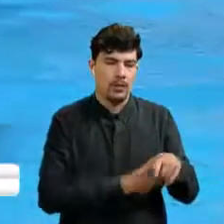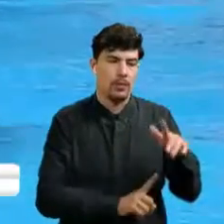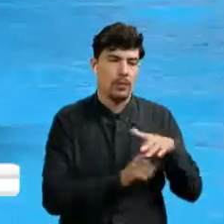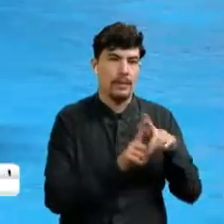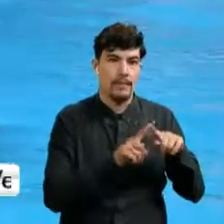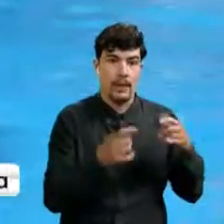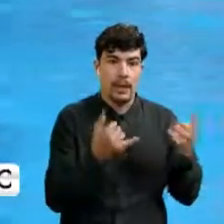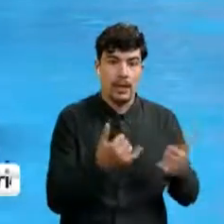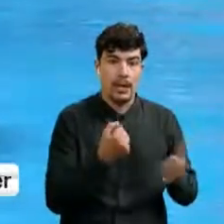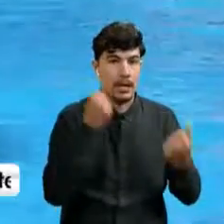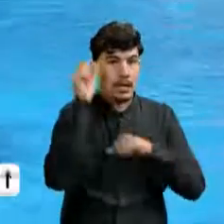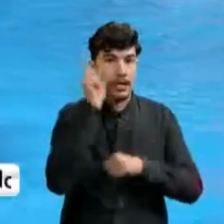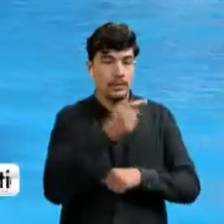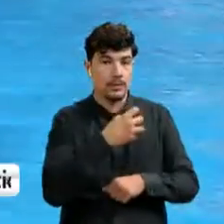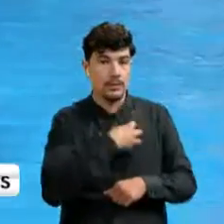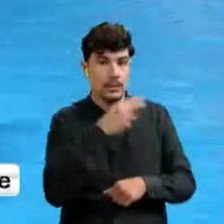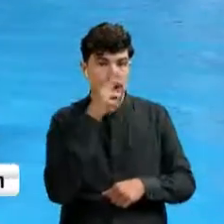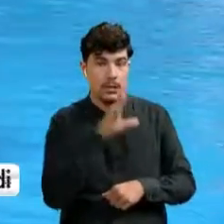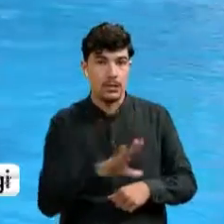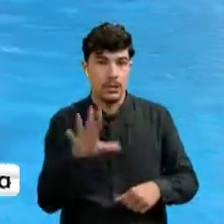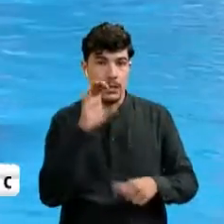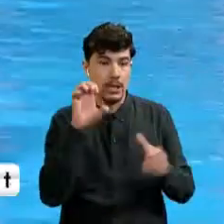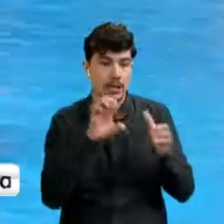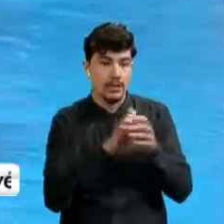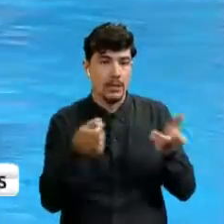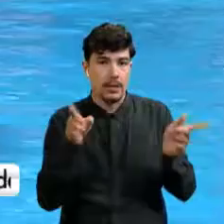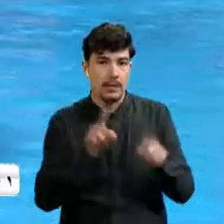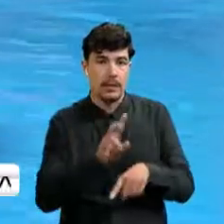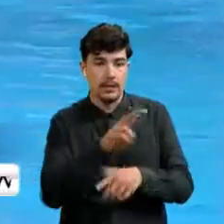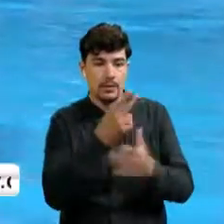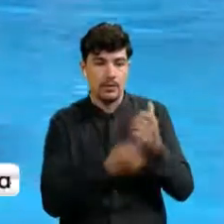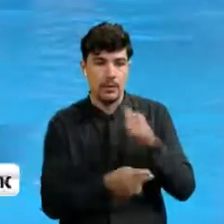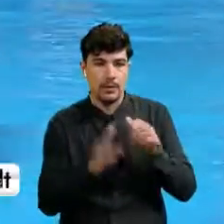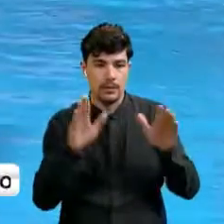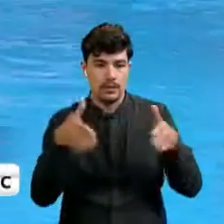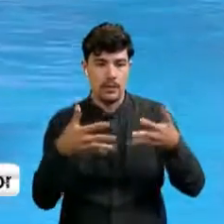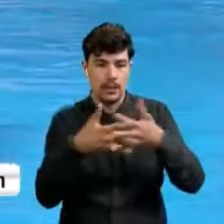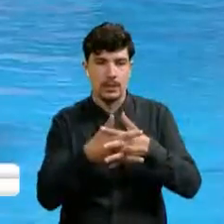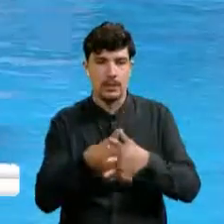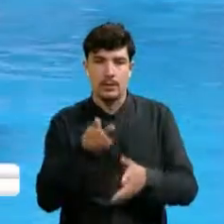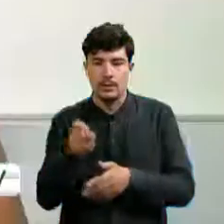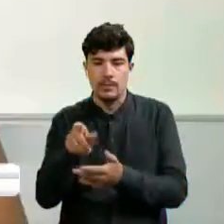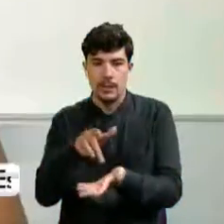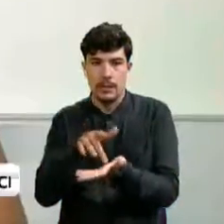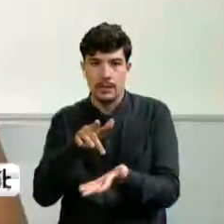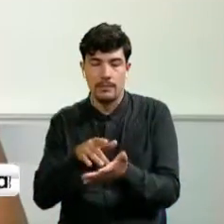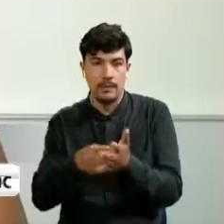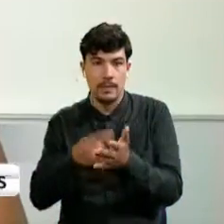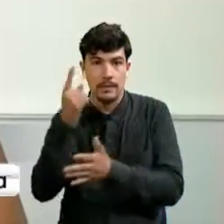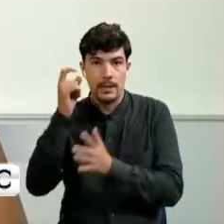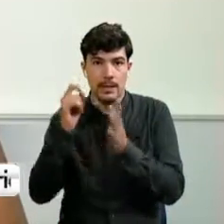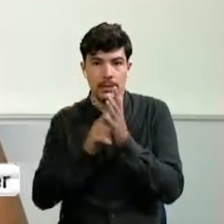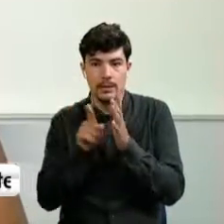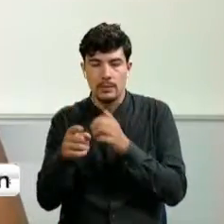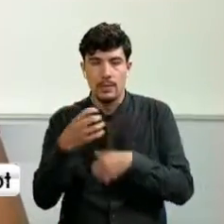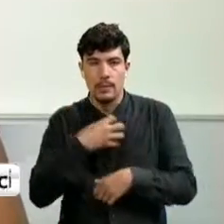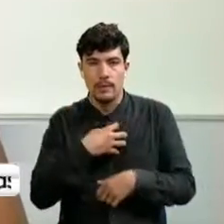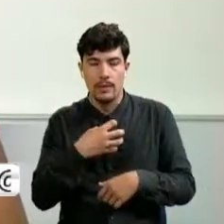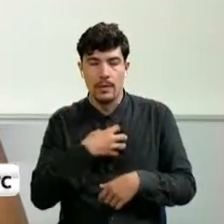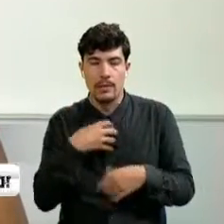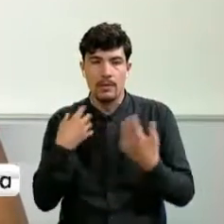han conseguido medallas en torneos nacionales por equipos y en la modalidad de duetos mixtos donde participamos por primera vez en un campeonato